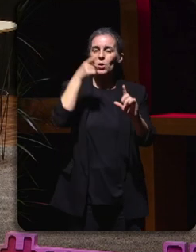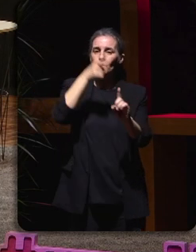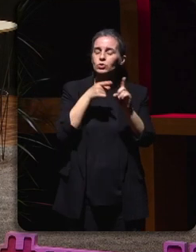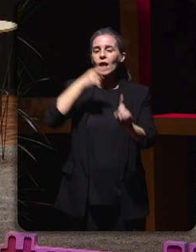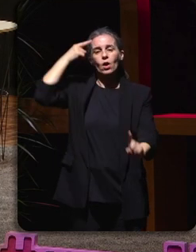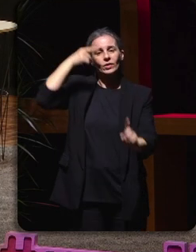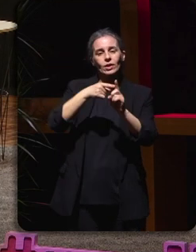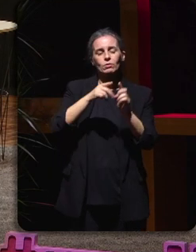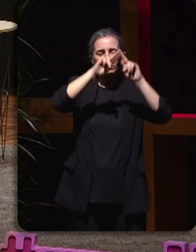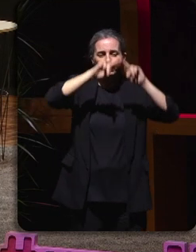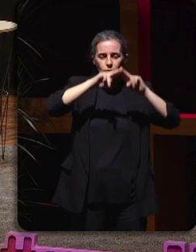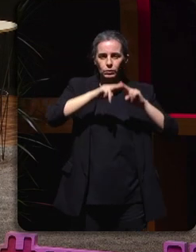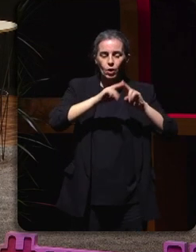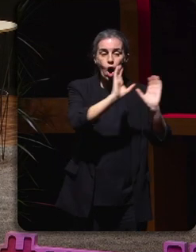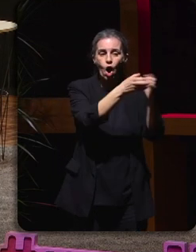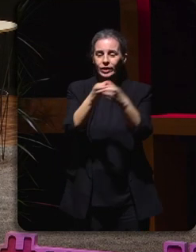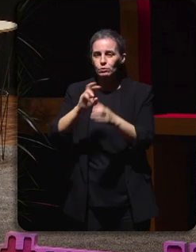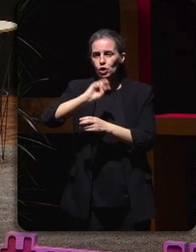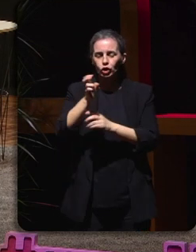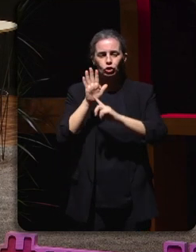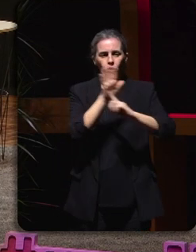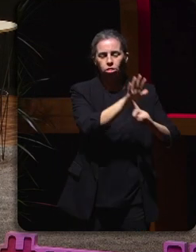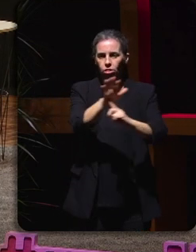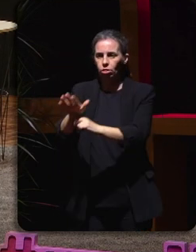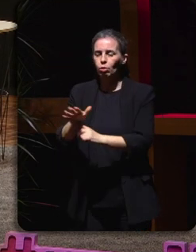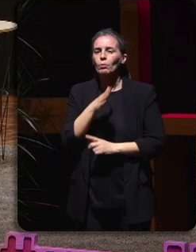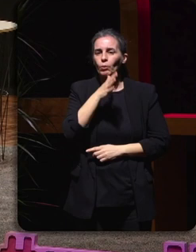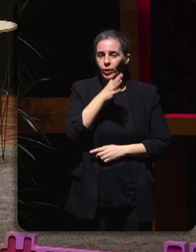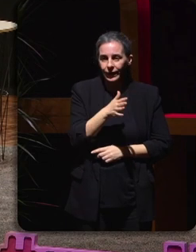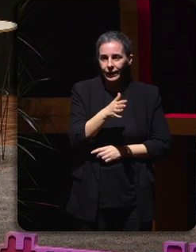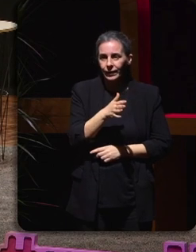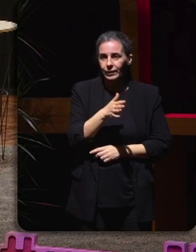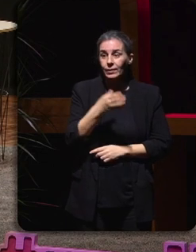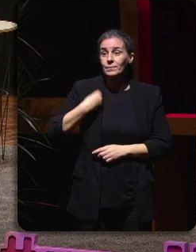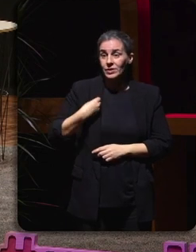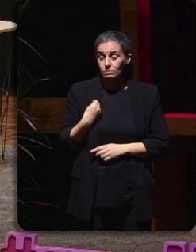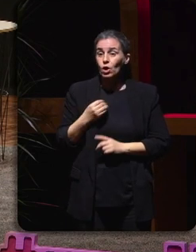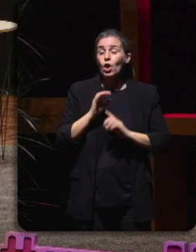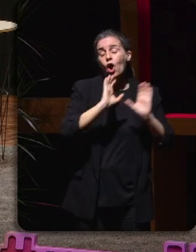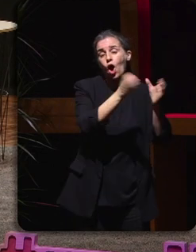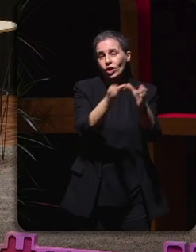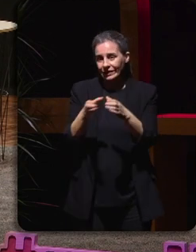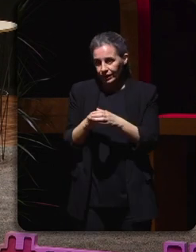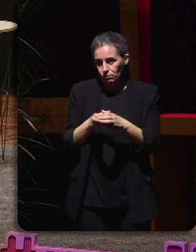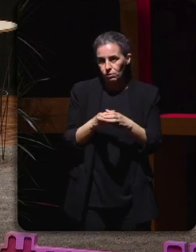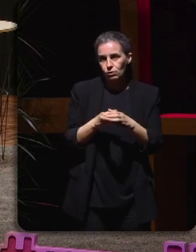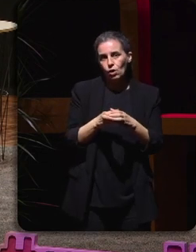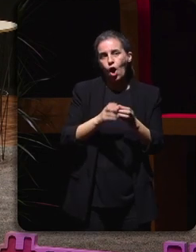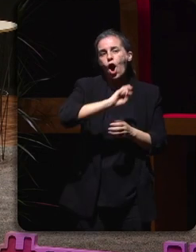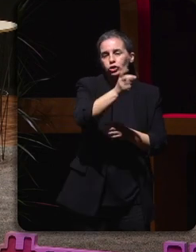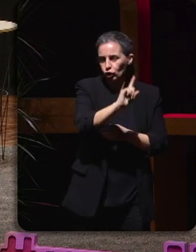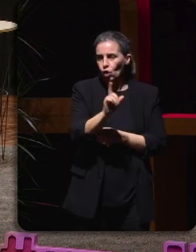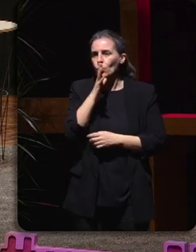colectivos y ojo que no digo otros colectivos porque las mujeres no somos un colectivo